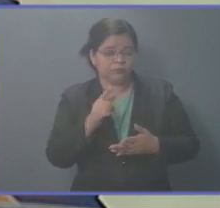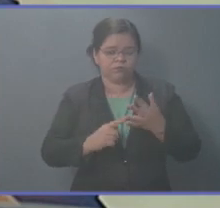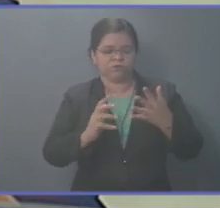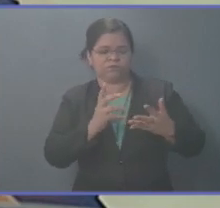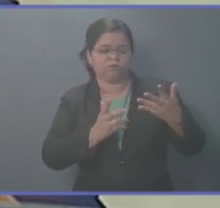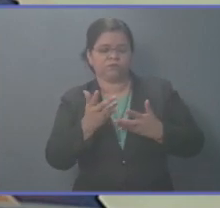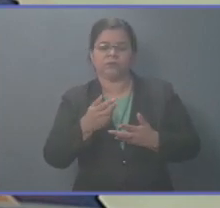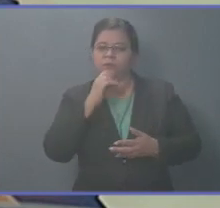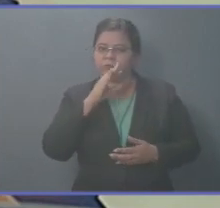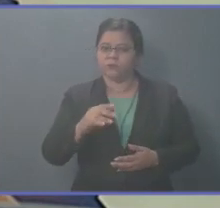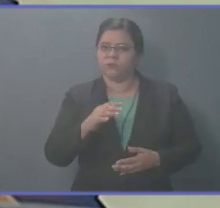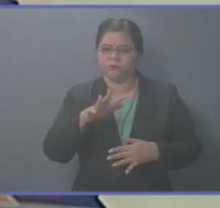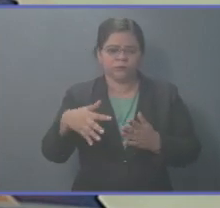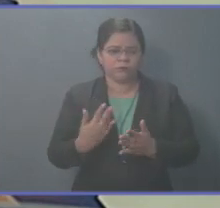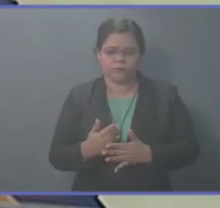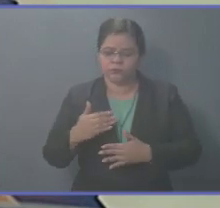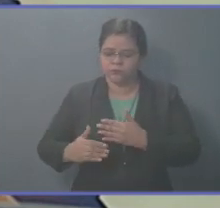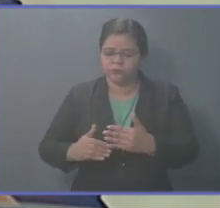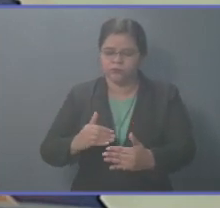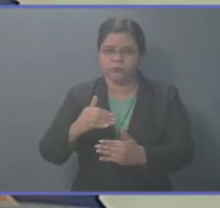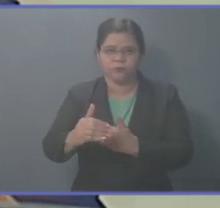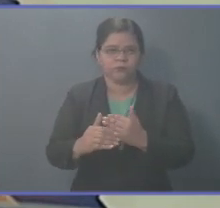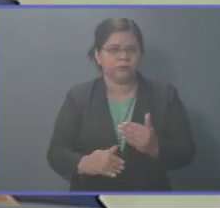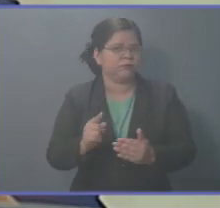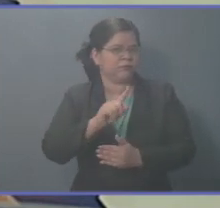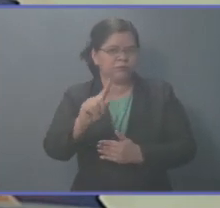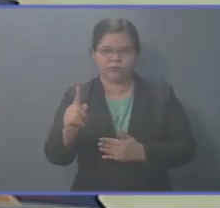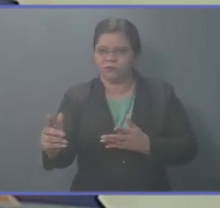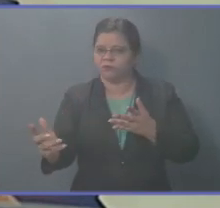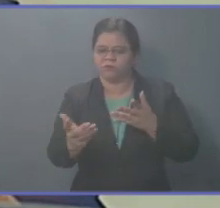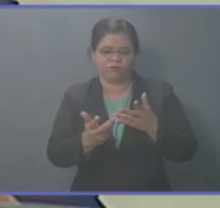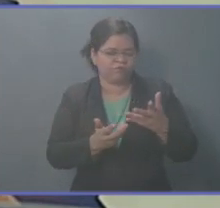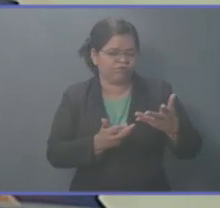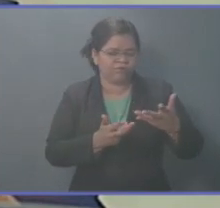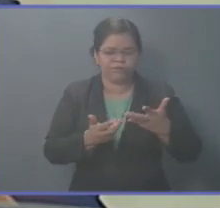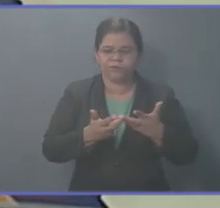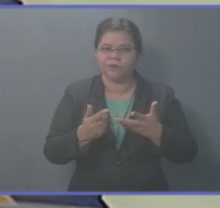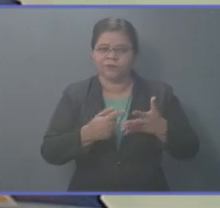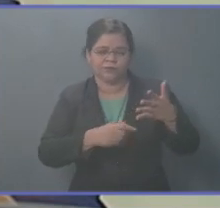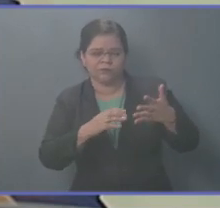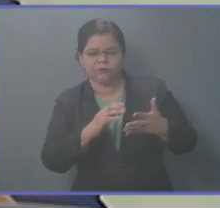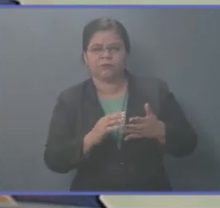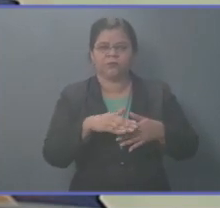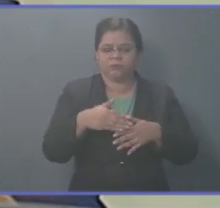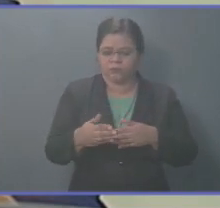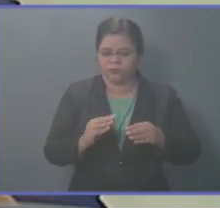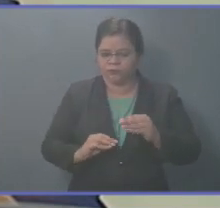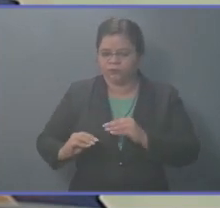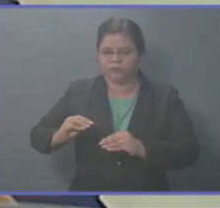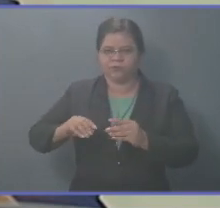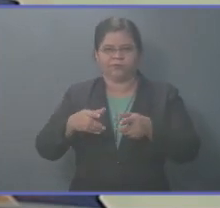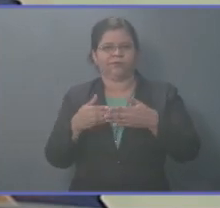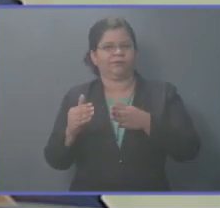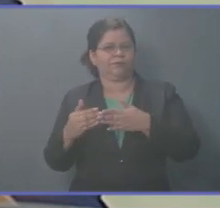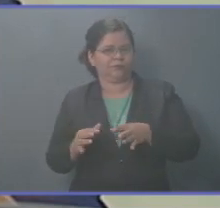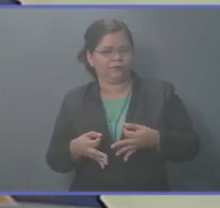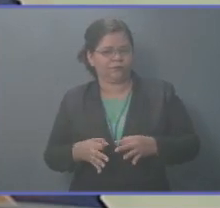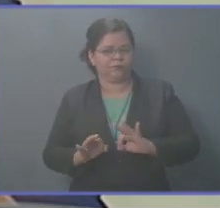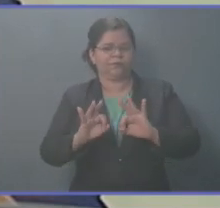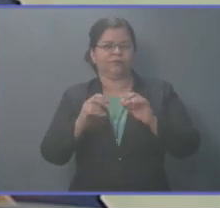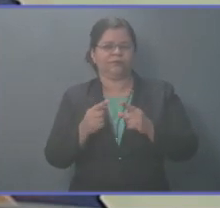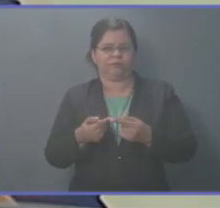la concentración de actos procesales que no sean incompatibles entre sí o que alteren su estructura contradictoria, de manera